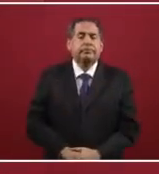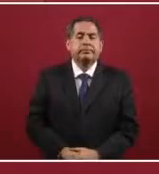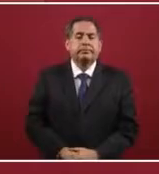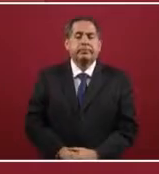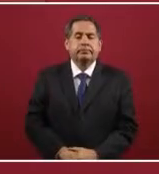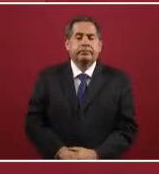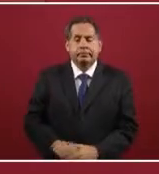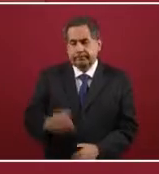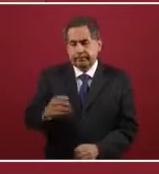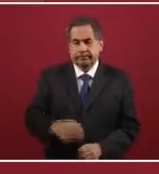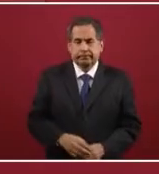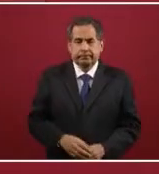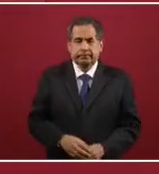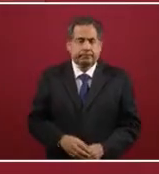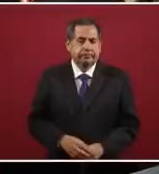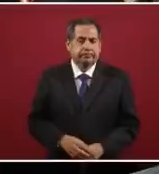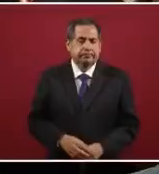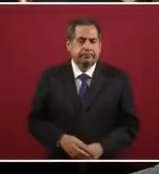Usted, por favor.